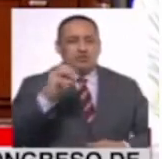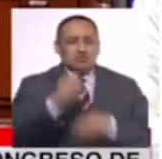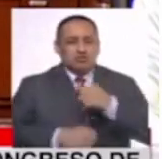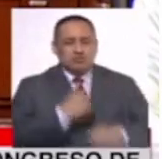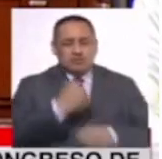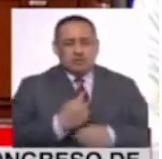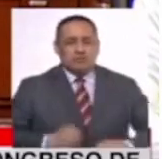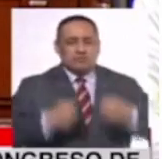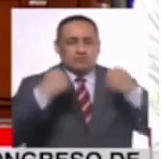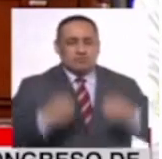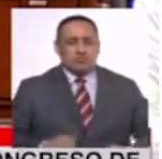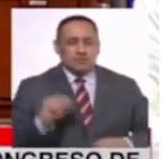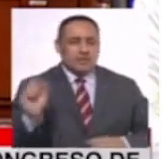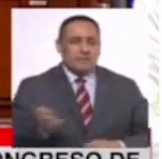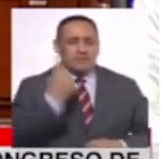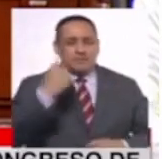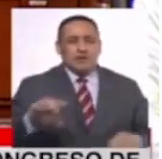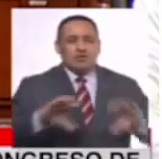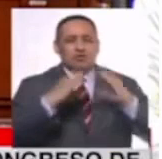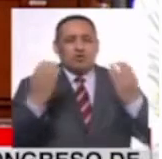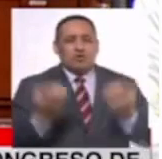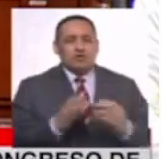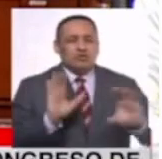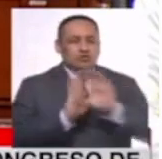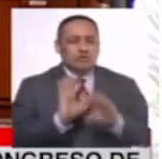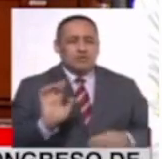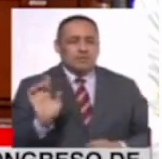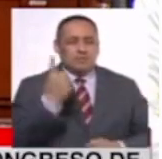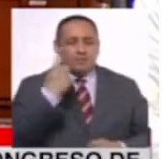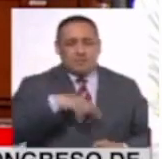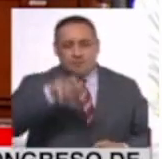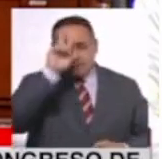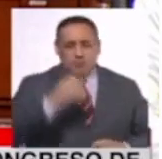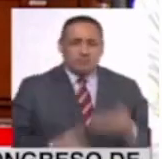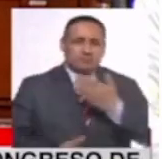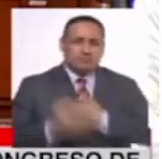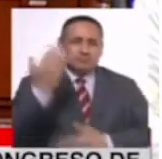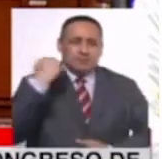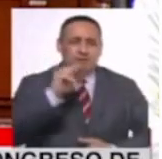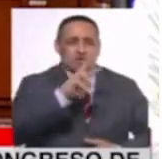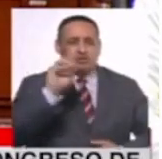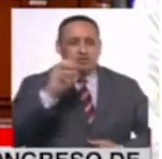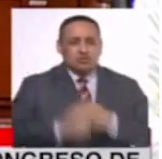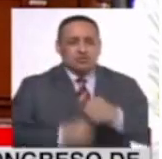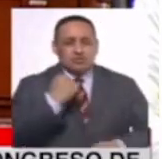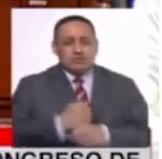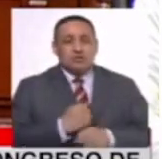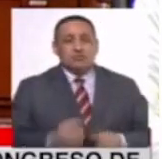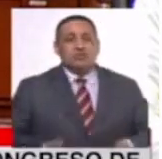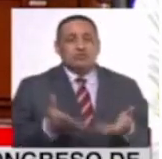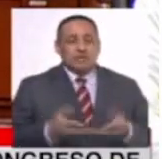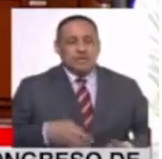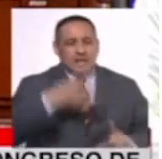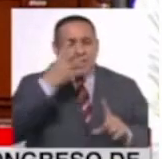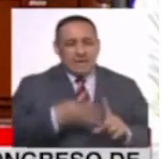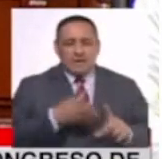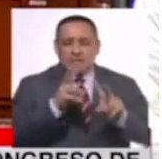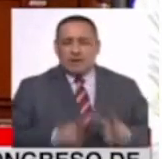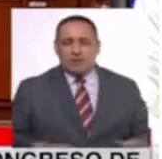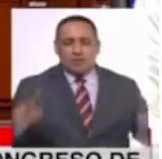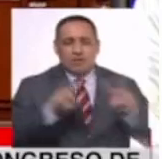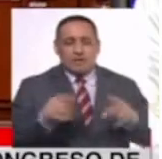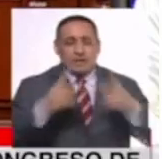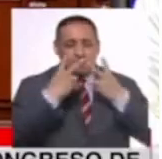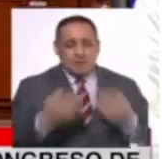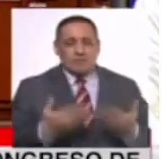la instalación del primer Congreso Constituyente de la República, momento que nos hace evaluar que es indispensable